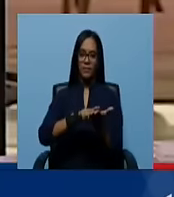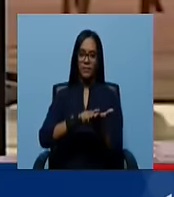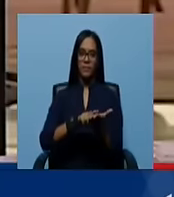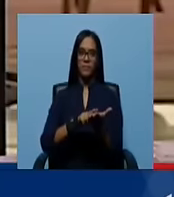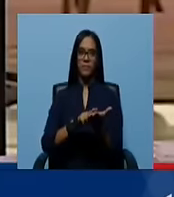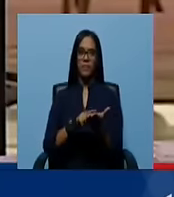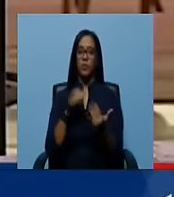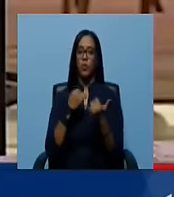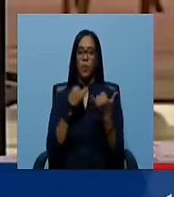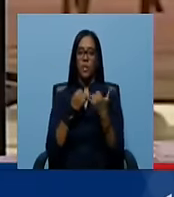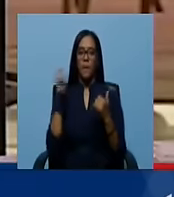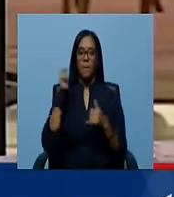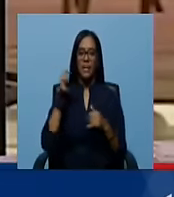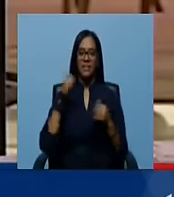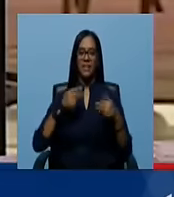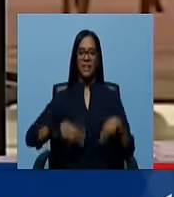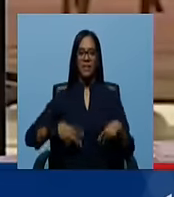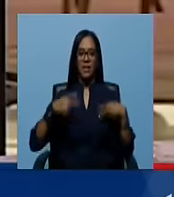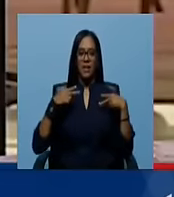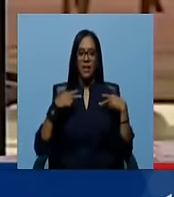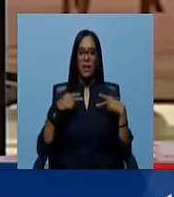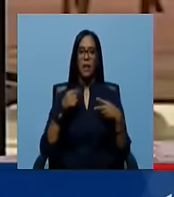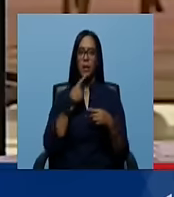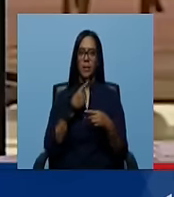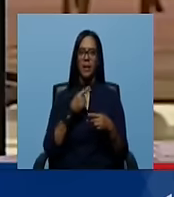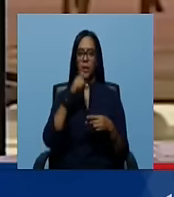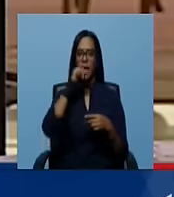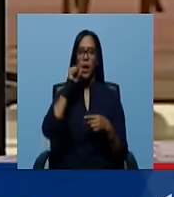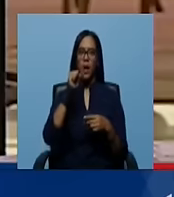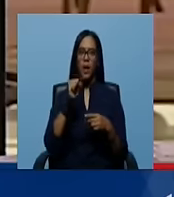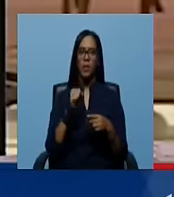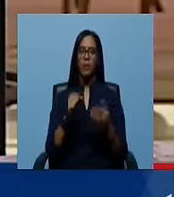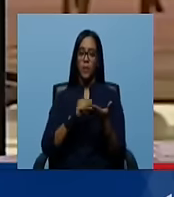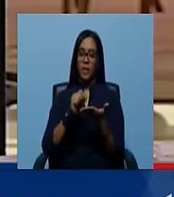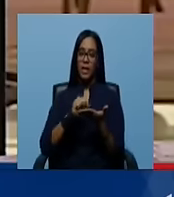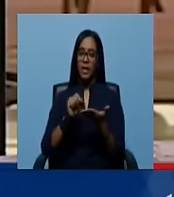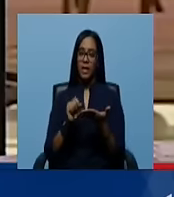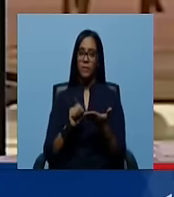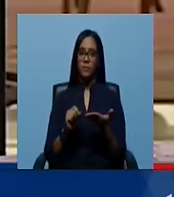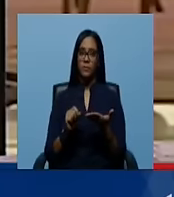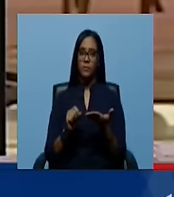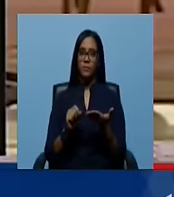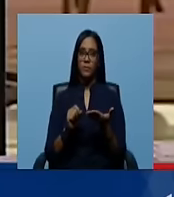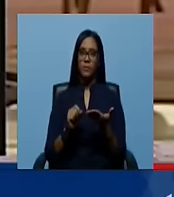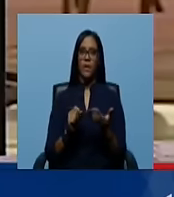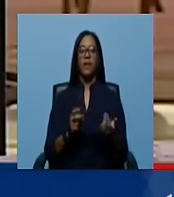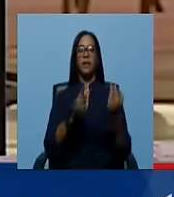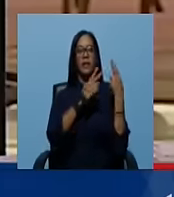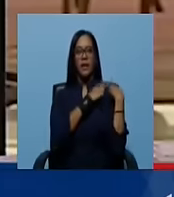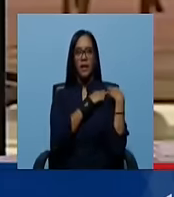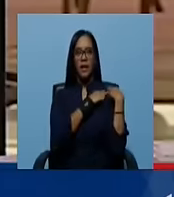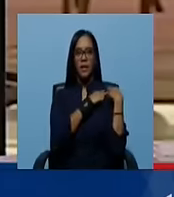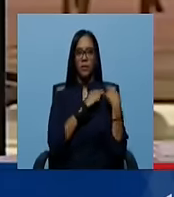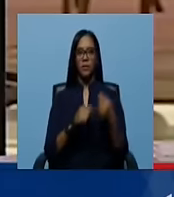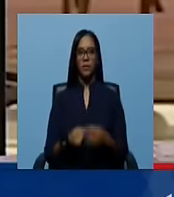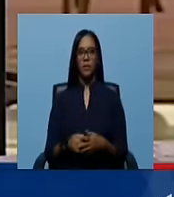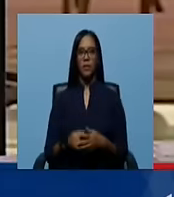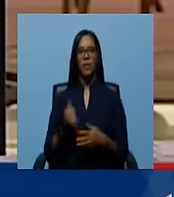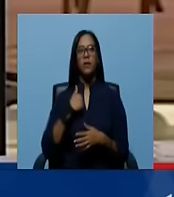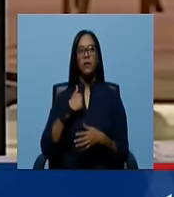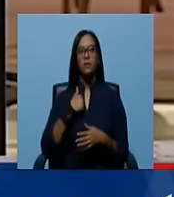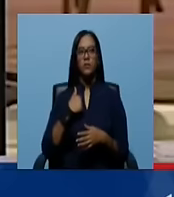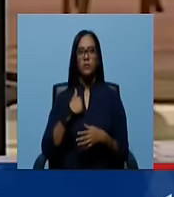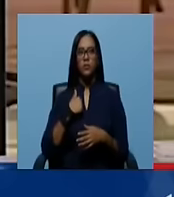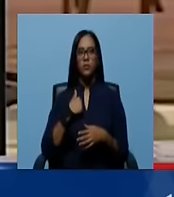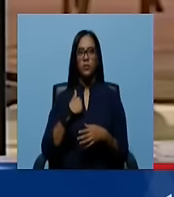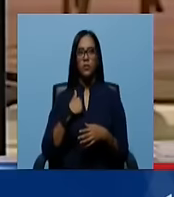En sus últimos meses de vida, me dijo, Nicolás, por escrito, te encargo, yo era